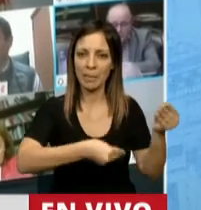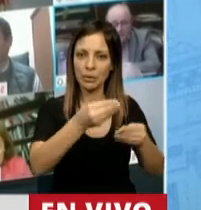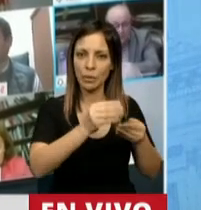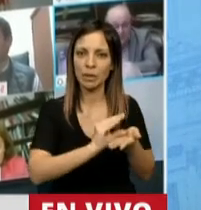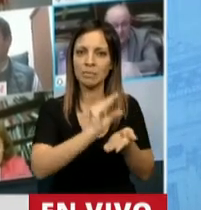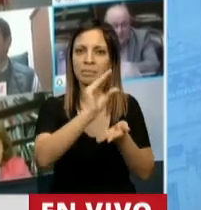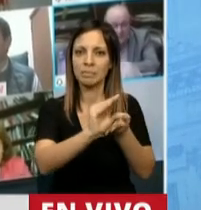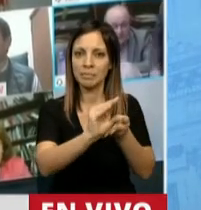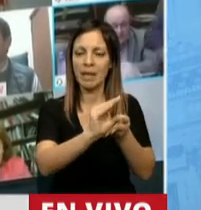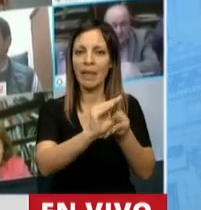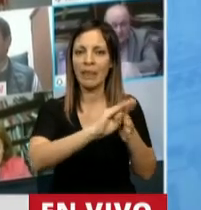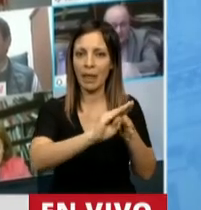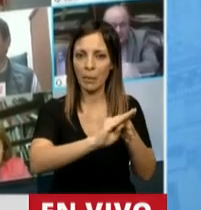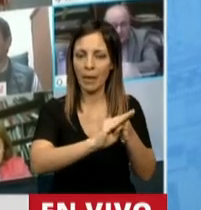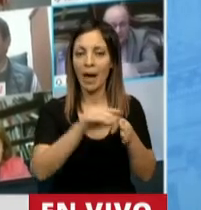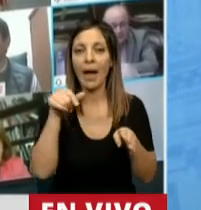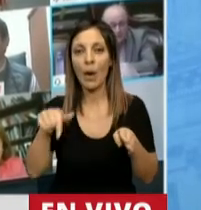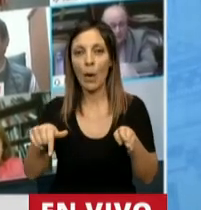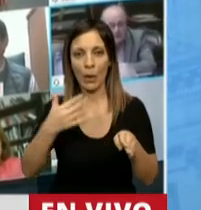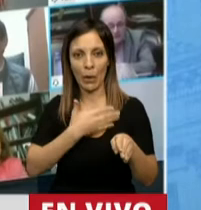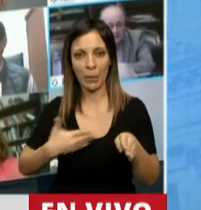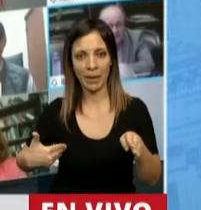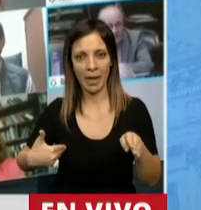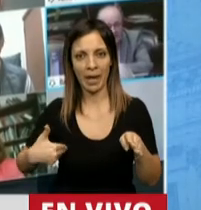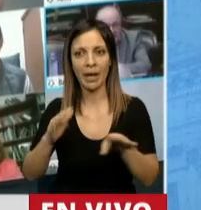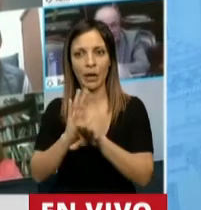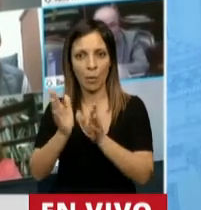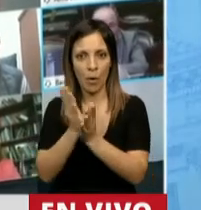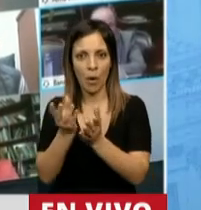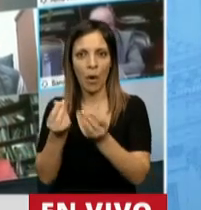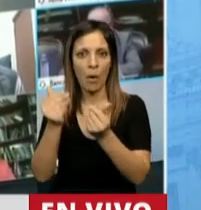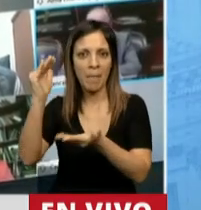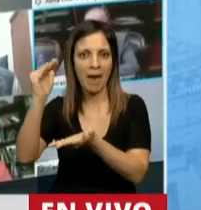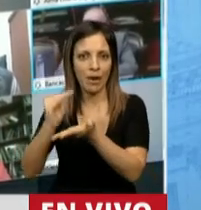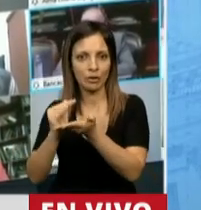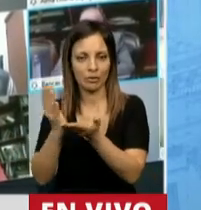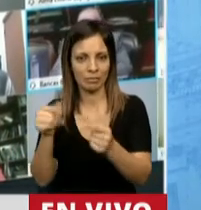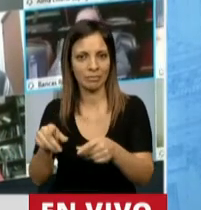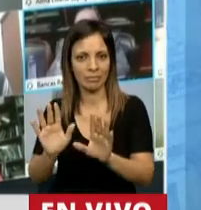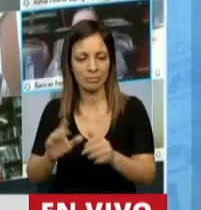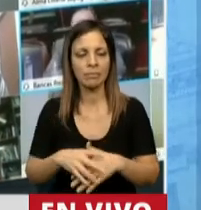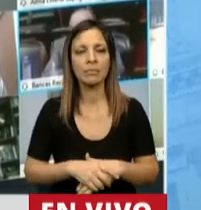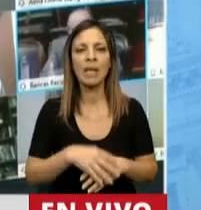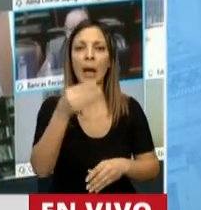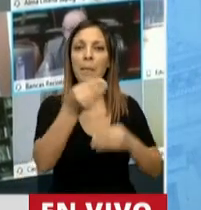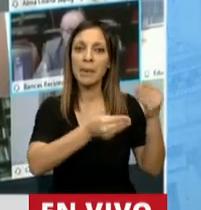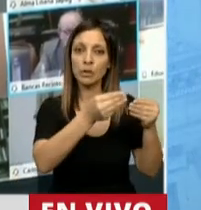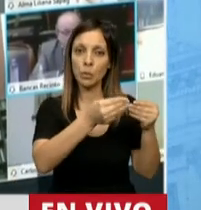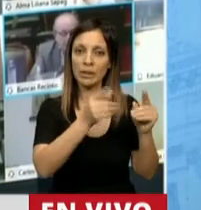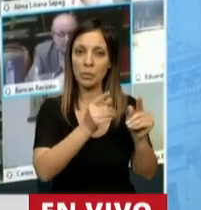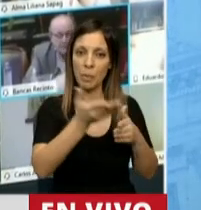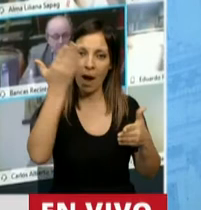deuda hoy el gobierno logra avanzar en la liberación de esos recursos un presupuesto que en el 2018